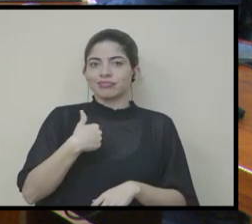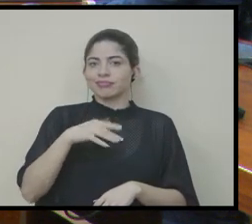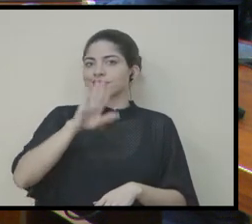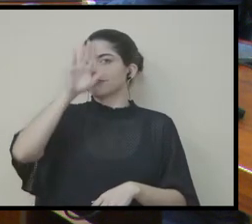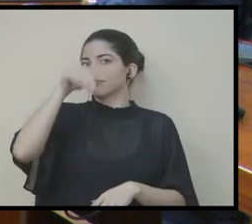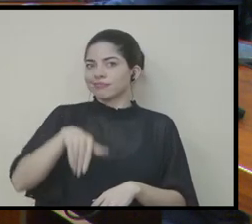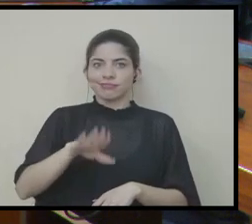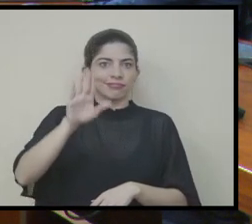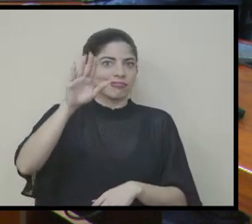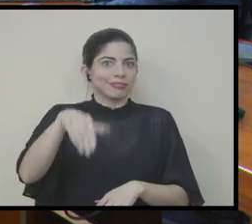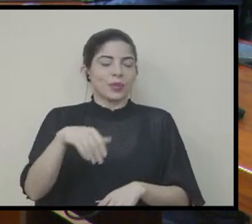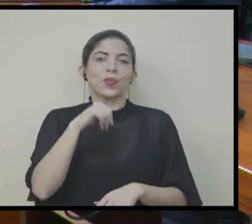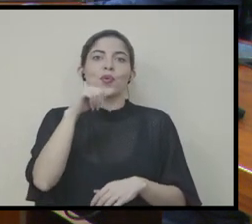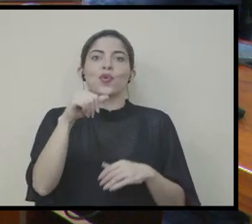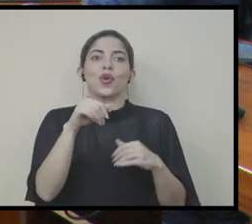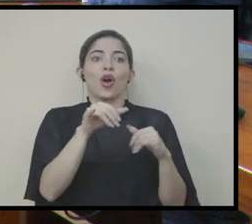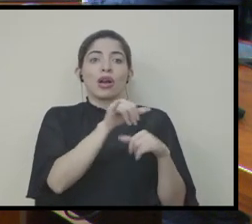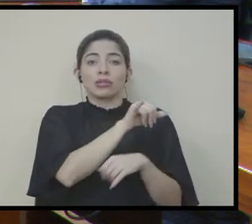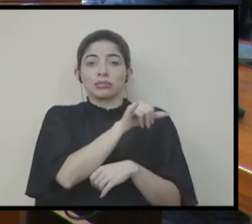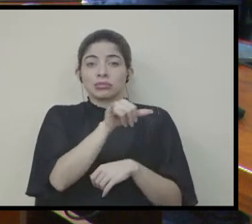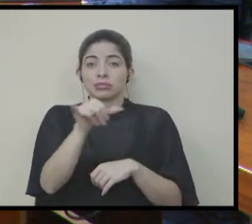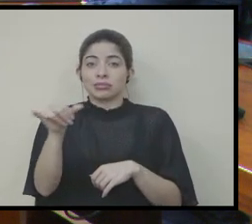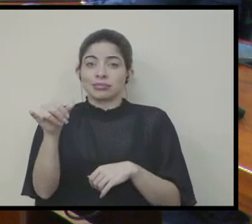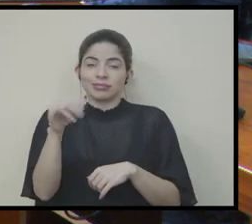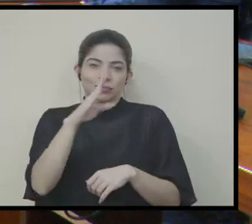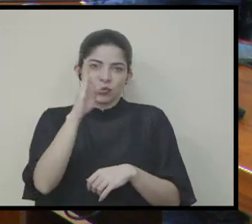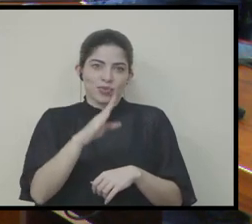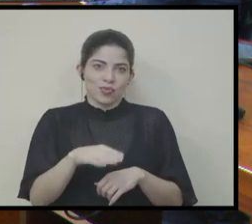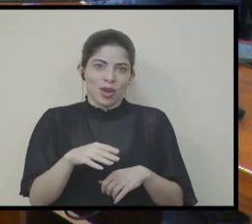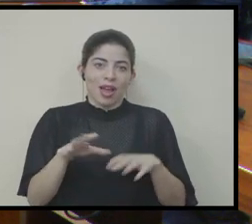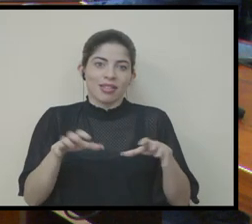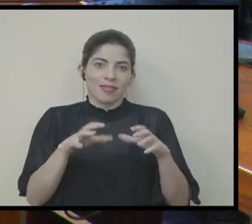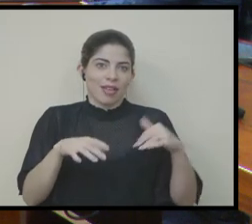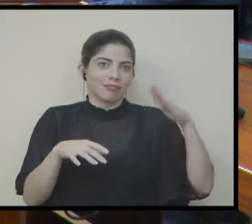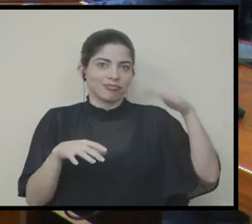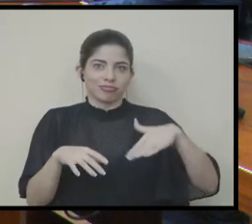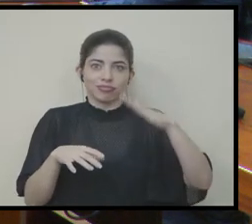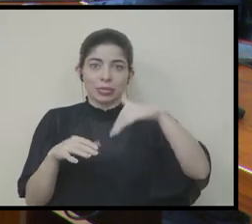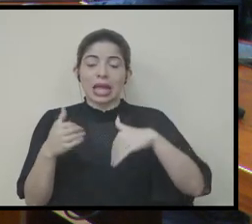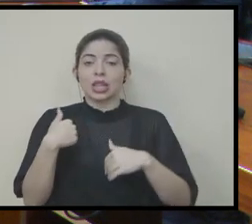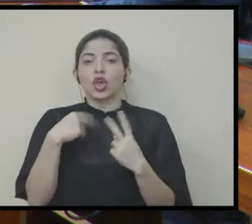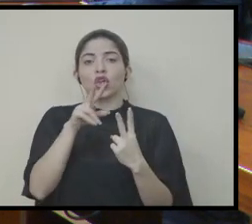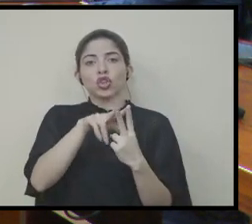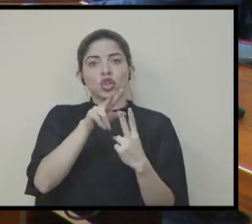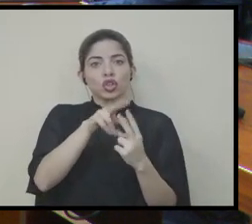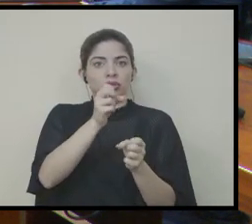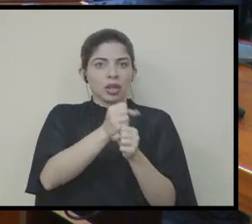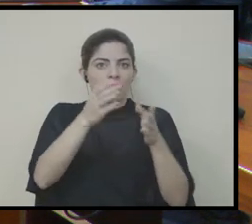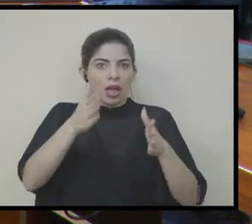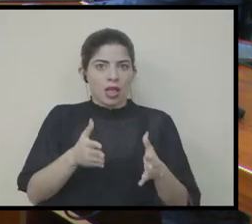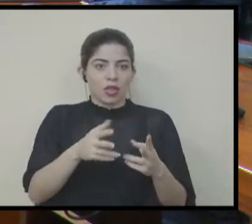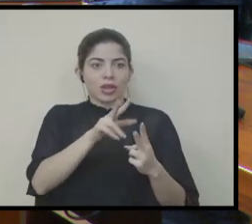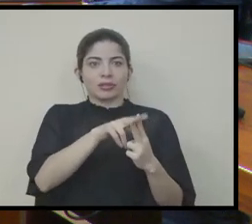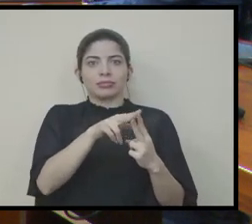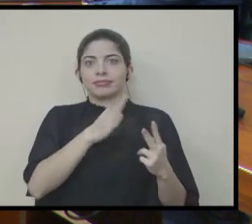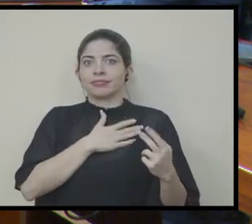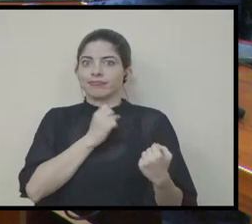montaña rusa, ¿verdad? Porque no se mantiene durante todo el tiempo arriba. Tengo dos colaboradores que son las personas mis manos